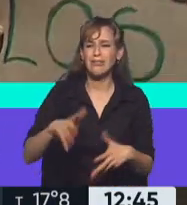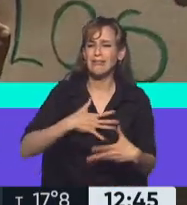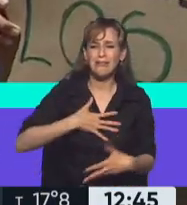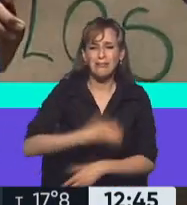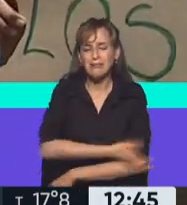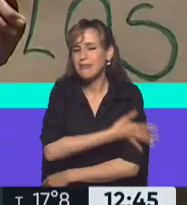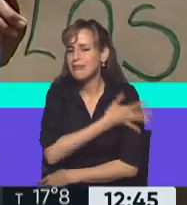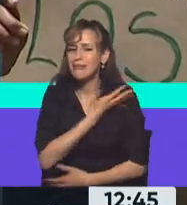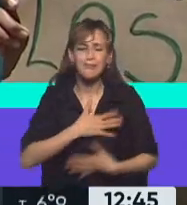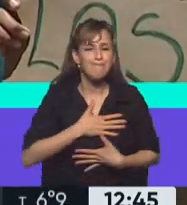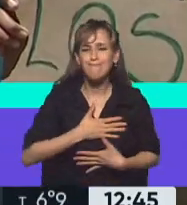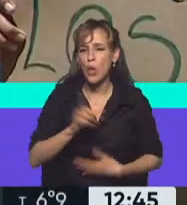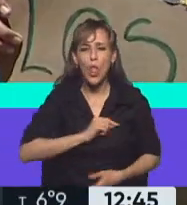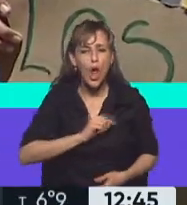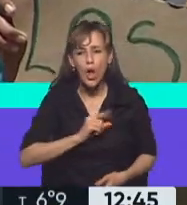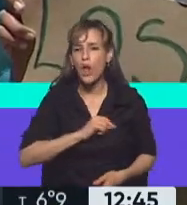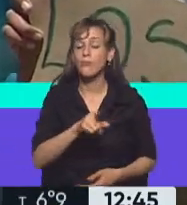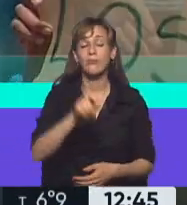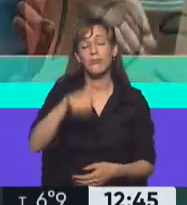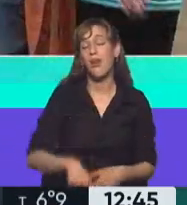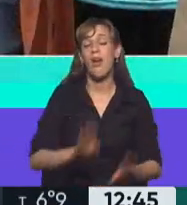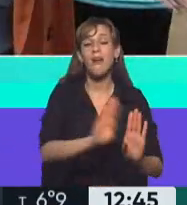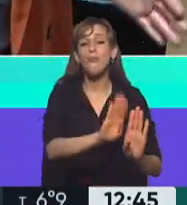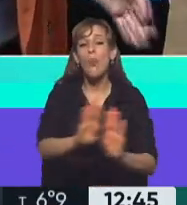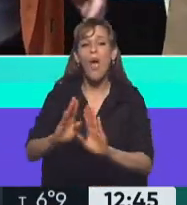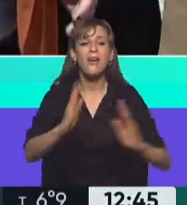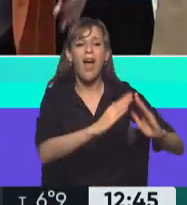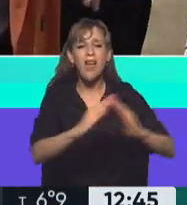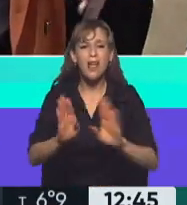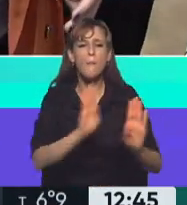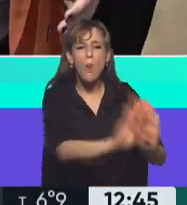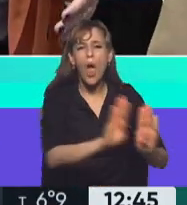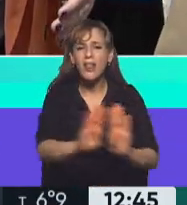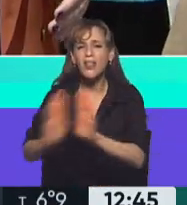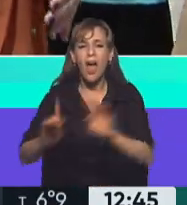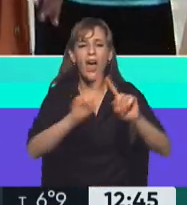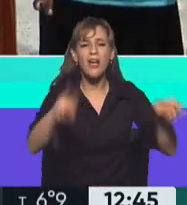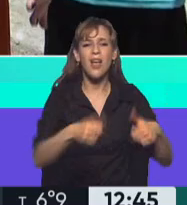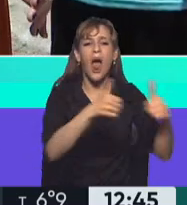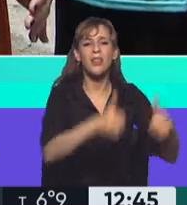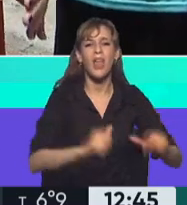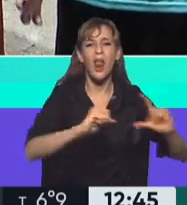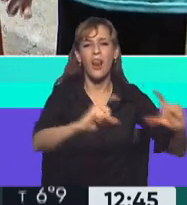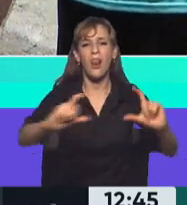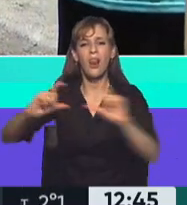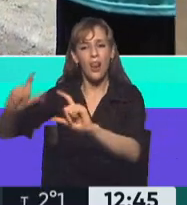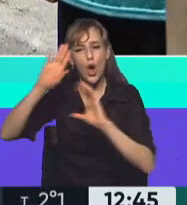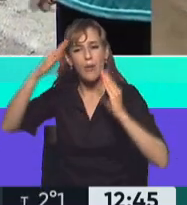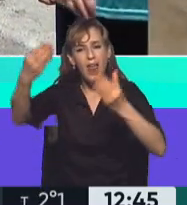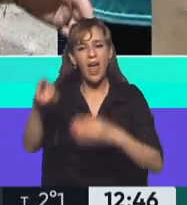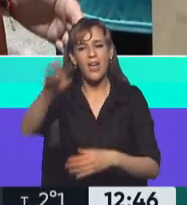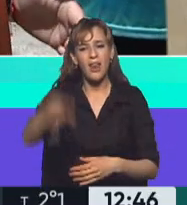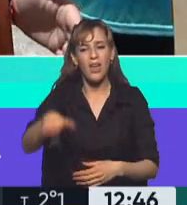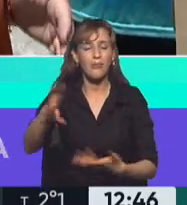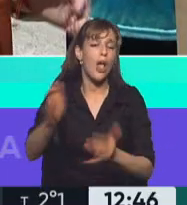por duelo, hay carteles en la puerta de cada casa, recordando, sí, a este jovencito que estaba lleno de vida y que participaba